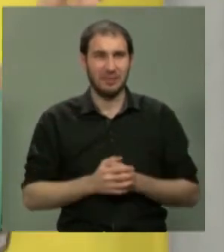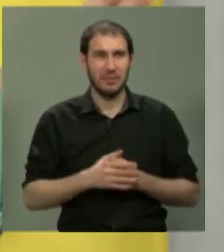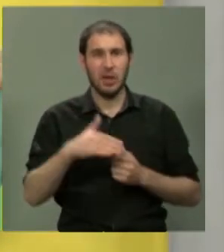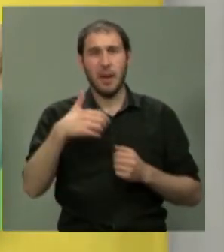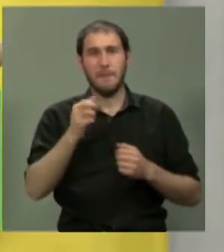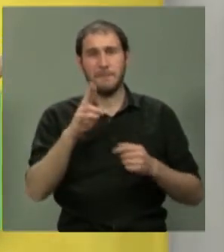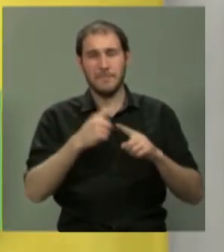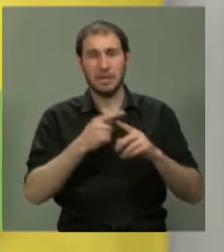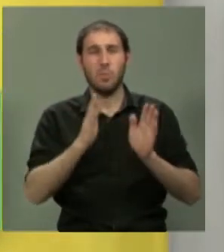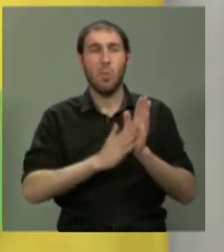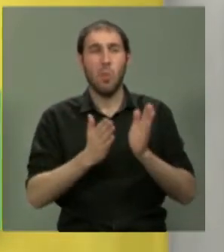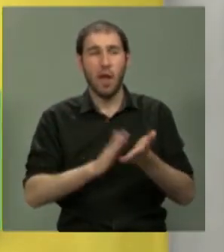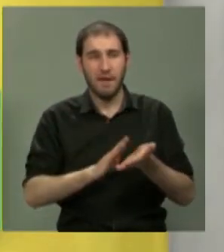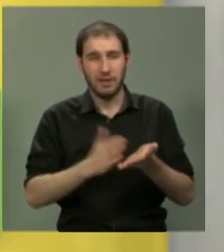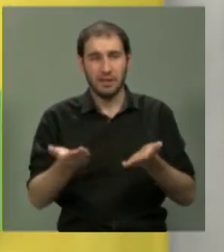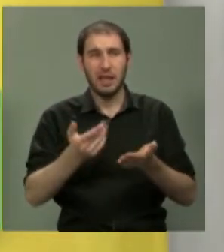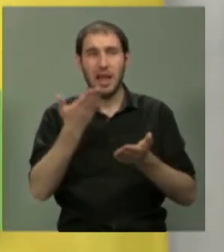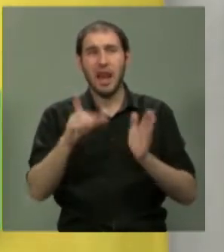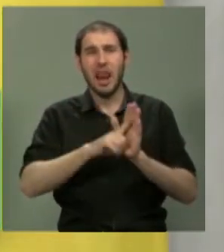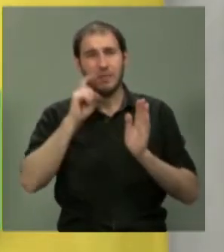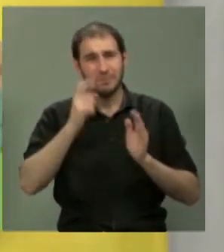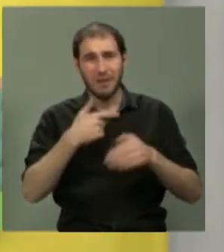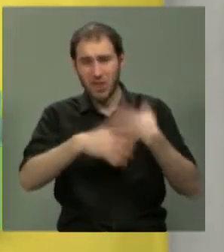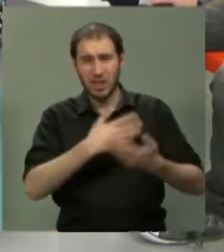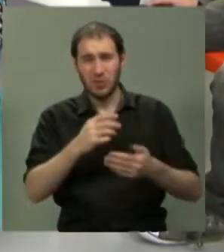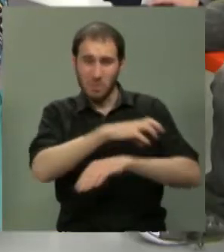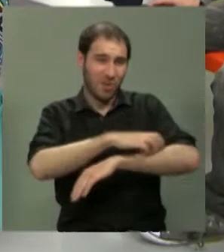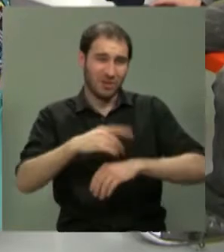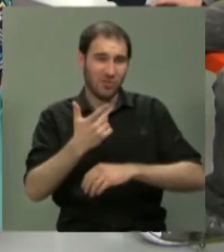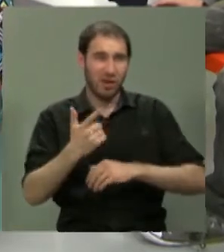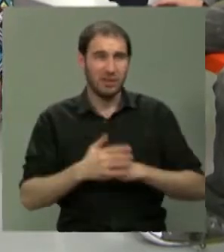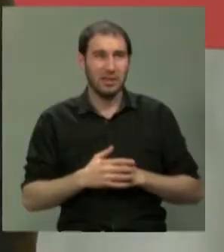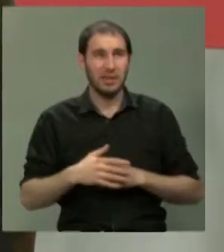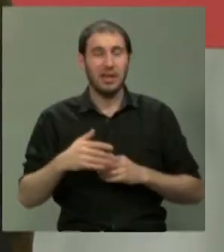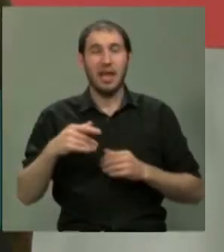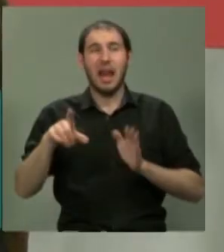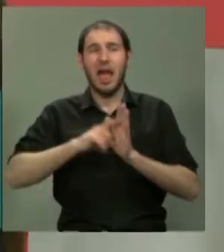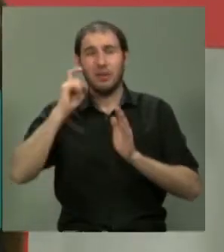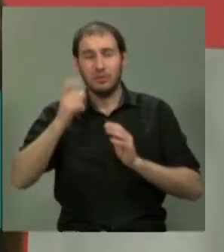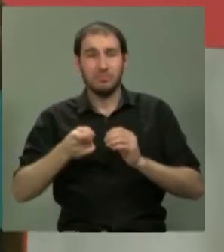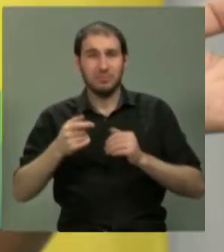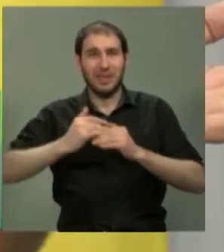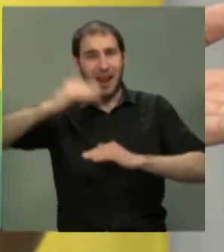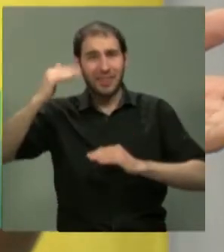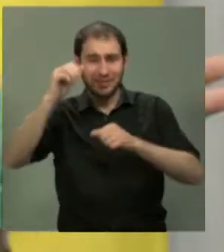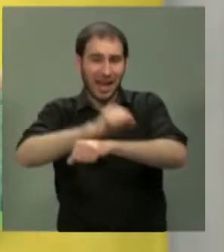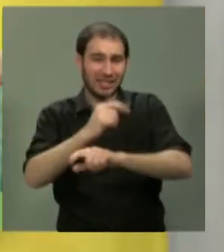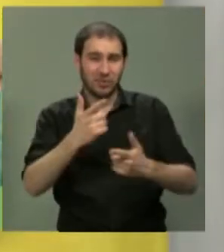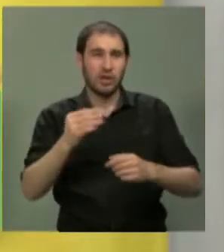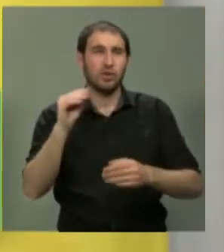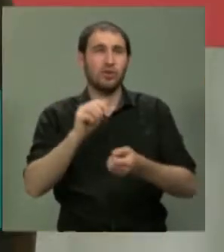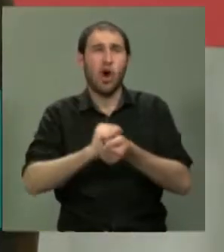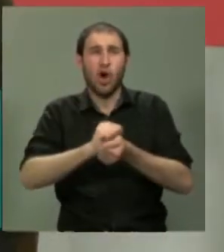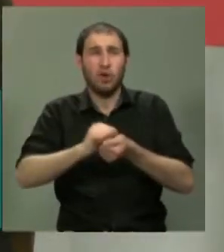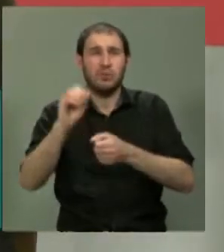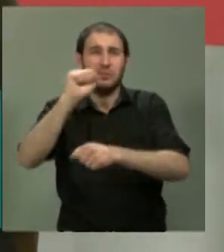Marx probó que el delincuente violento no es pobre. Los grandes delincuentes no están en las cárceles. Que por eso, exacto, no